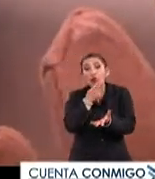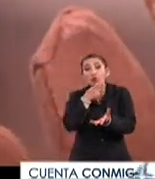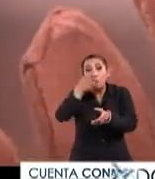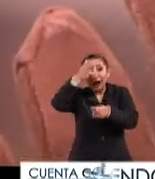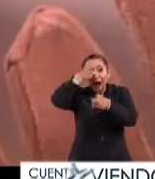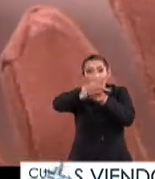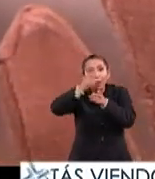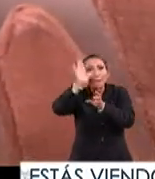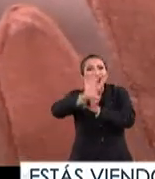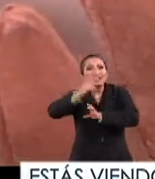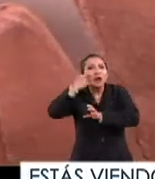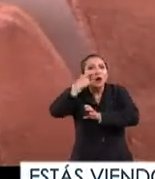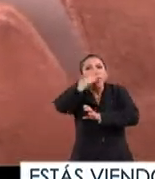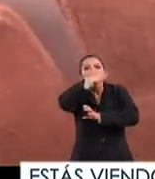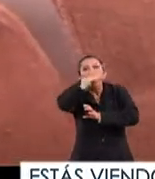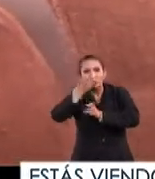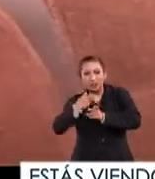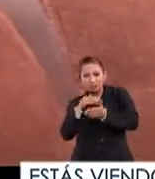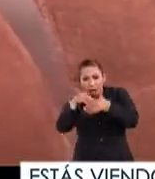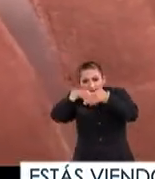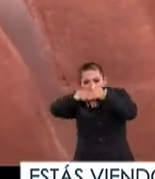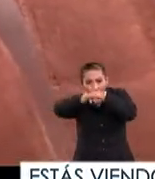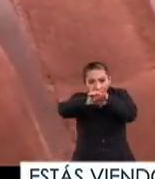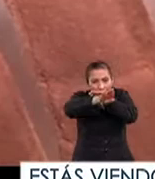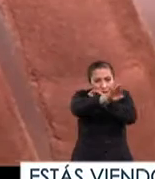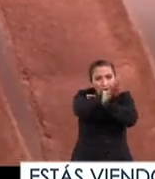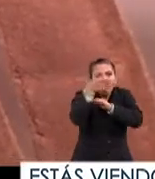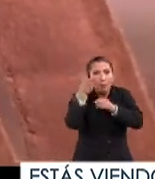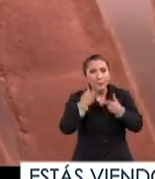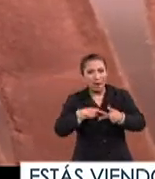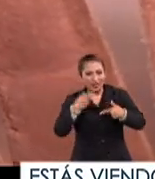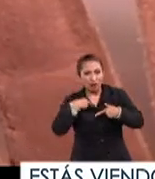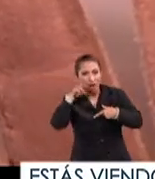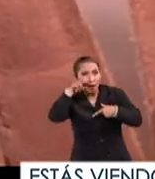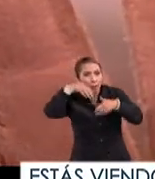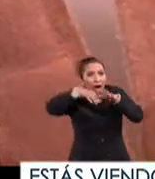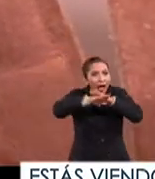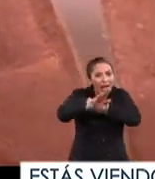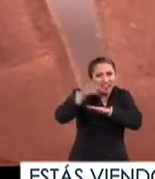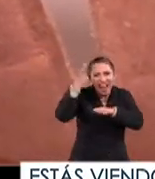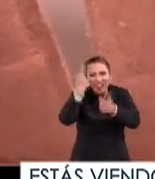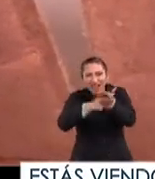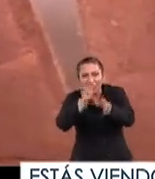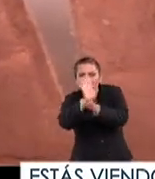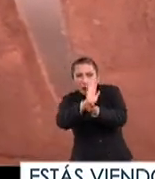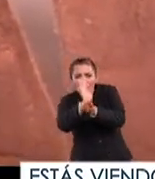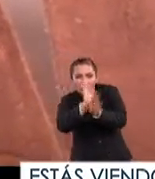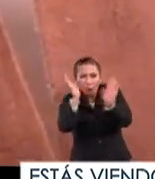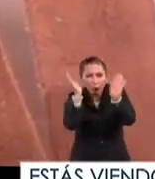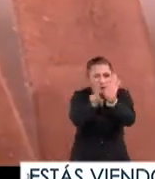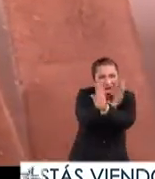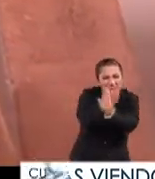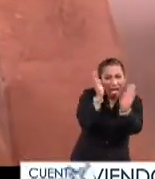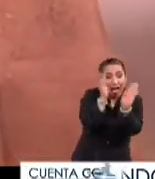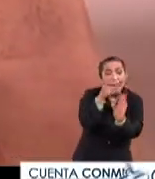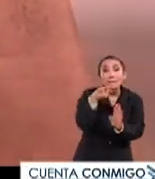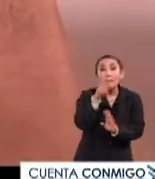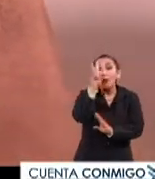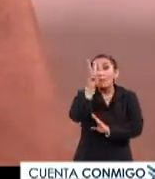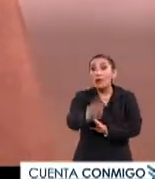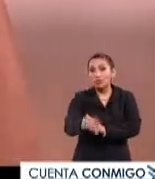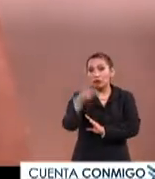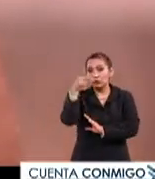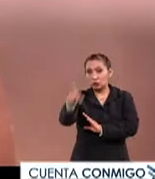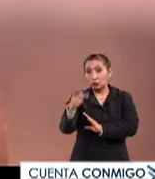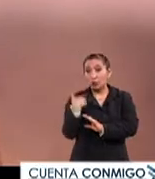de la cámara para imitar la mirada de una persona, obligando así al espectador a formar parte del voyerismo. Pero sería sin duda